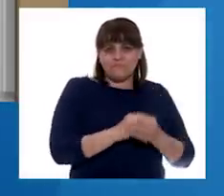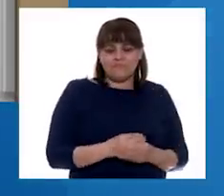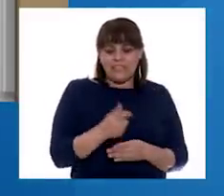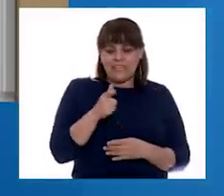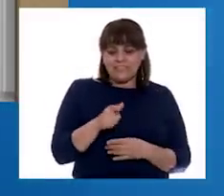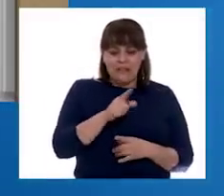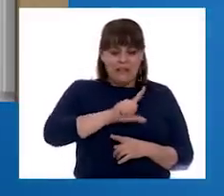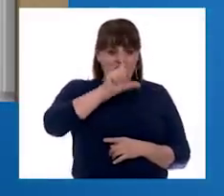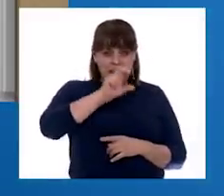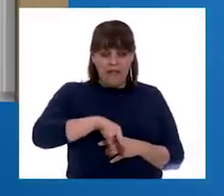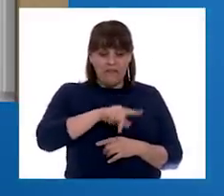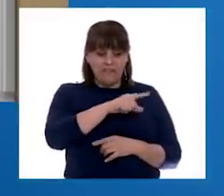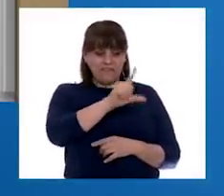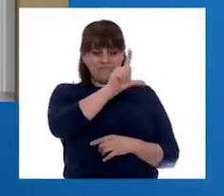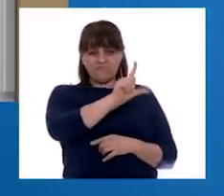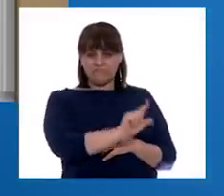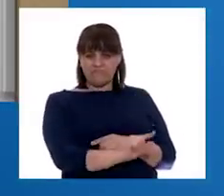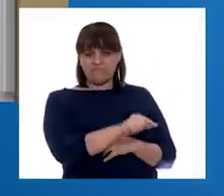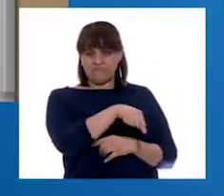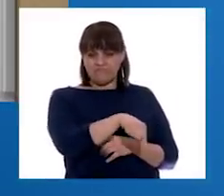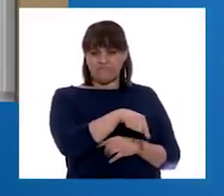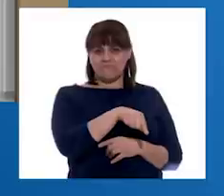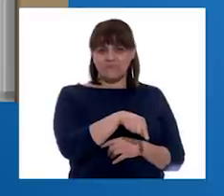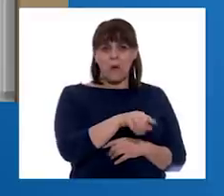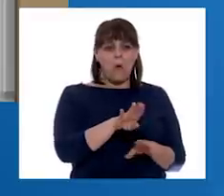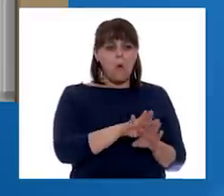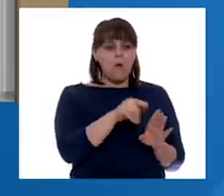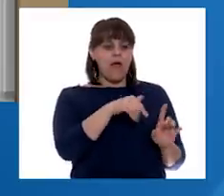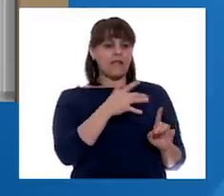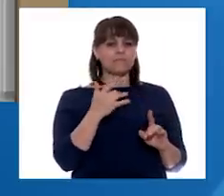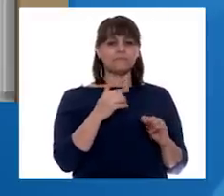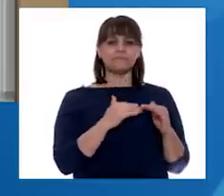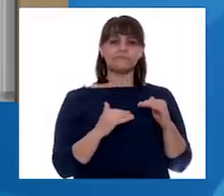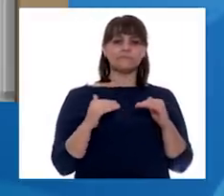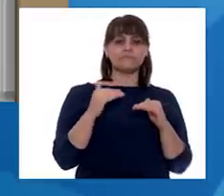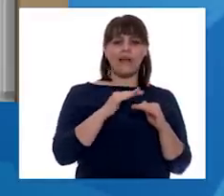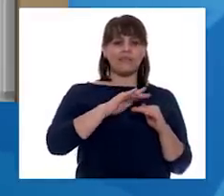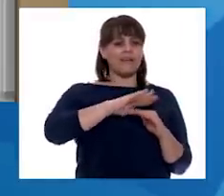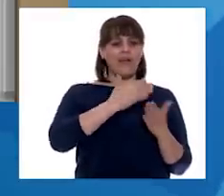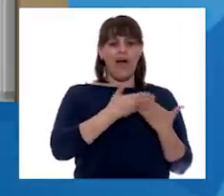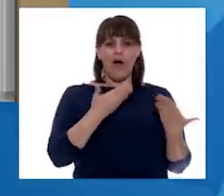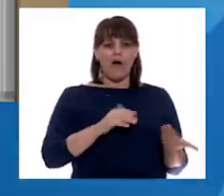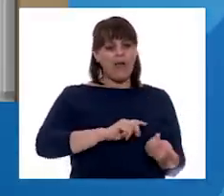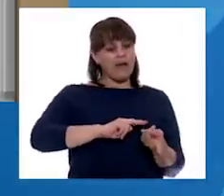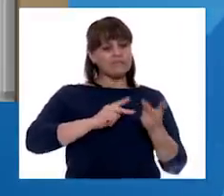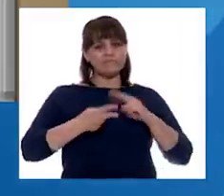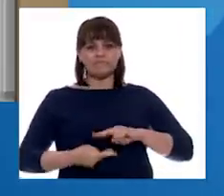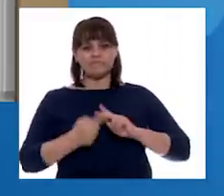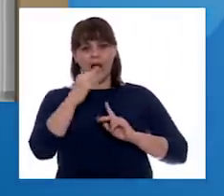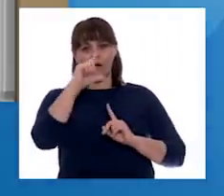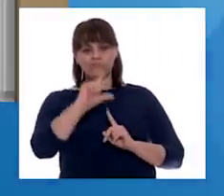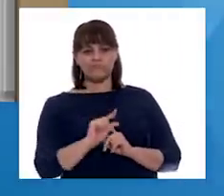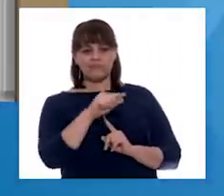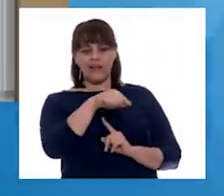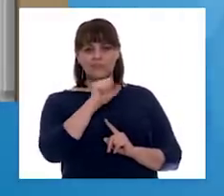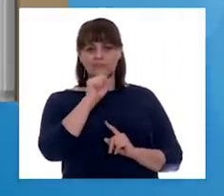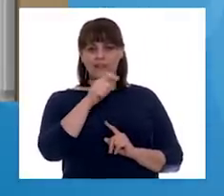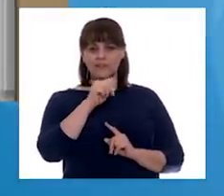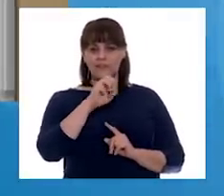popular acabaron con el prestigio, privilegio y presidencia de Antonio López de Santa Anna.